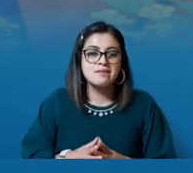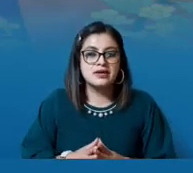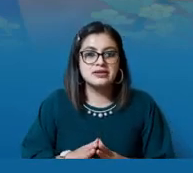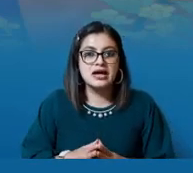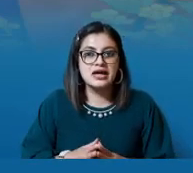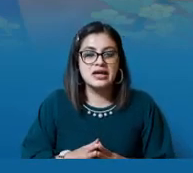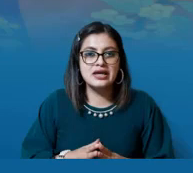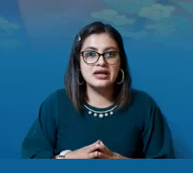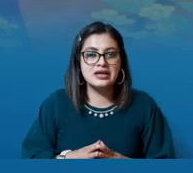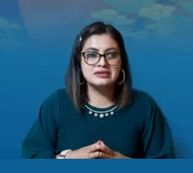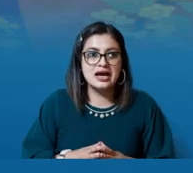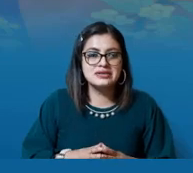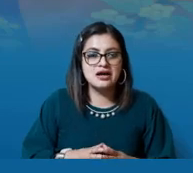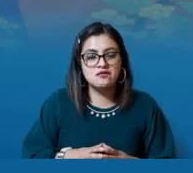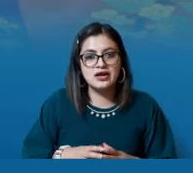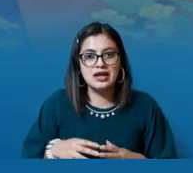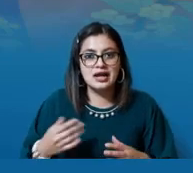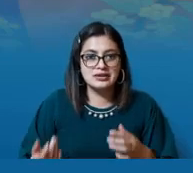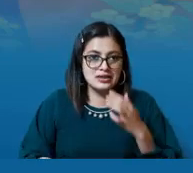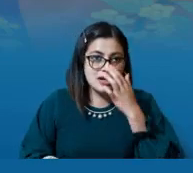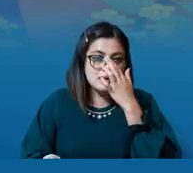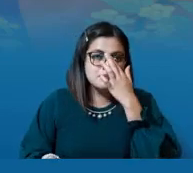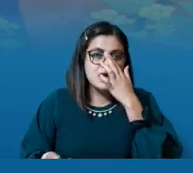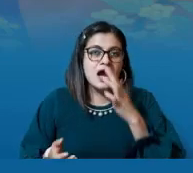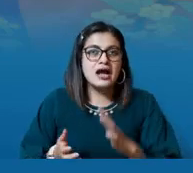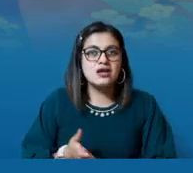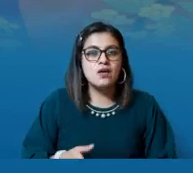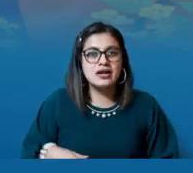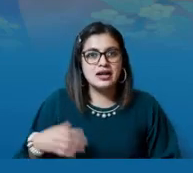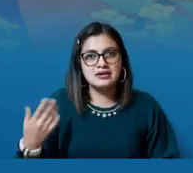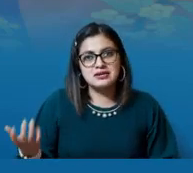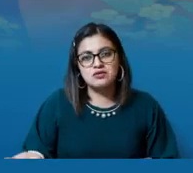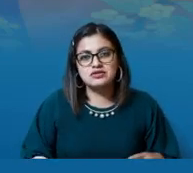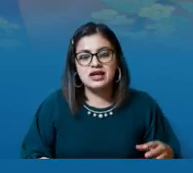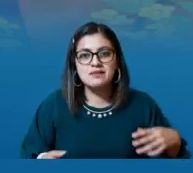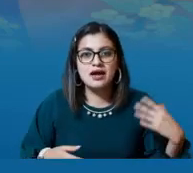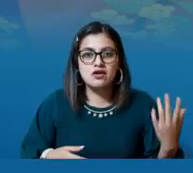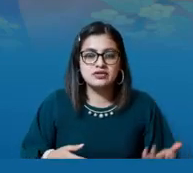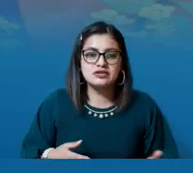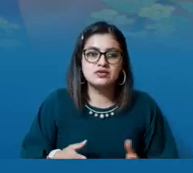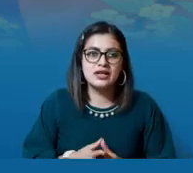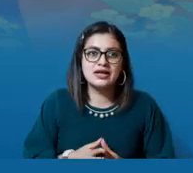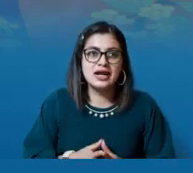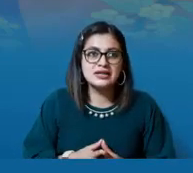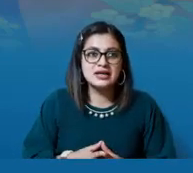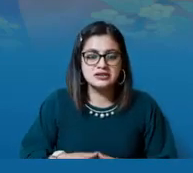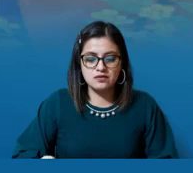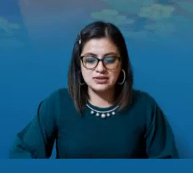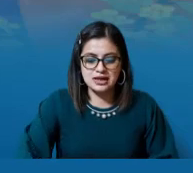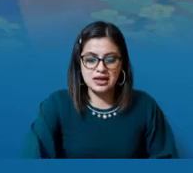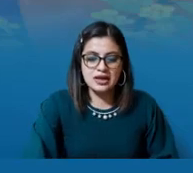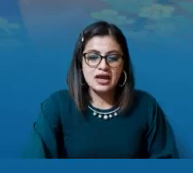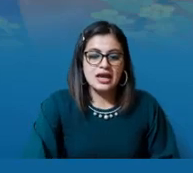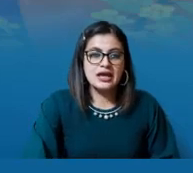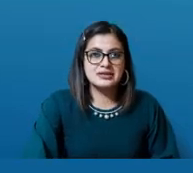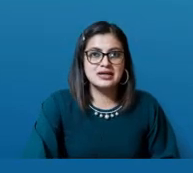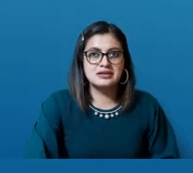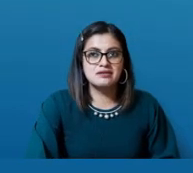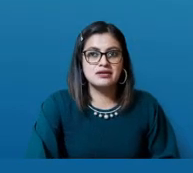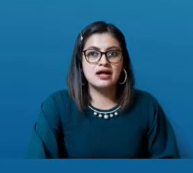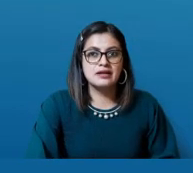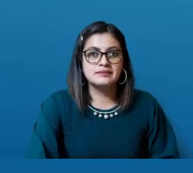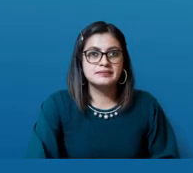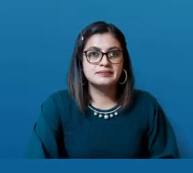largas, ¿verdad? Que se hacen afuera de la catedral, al igual que las de Tegucigalpa y otras ciudades grandes que sobresalen en